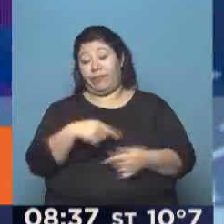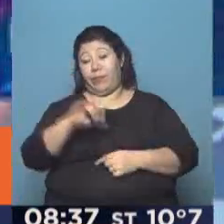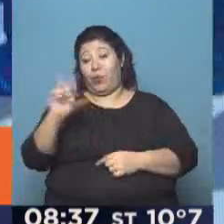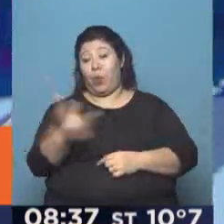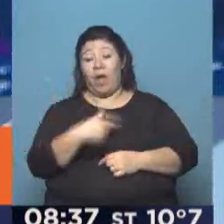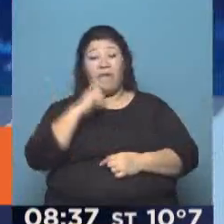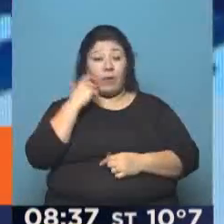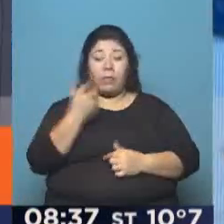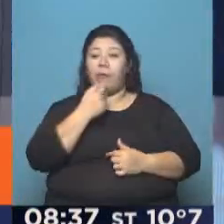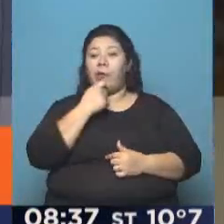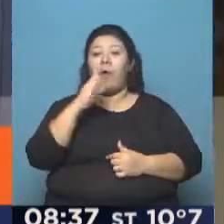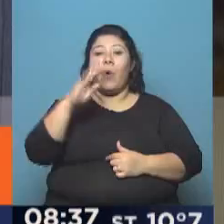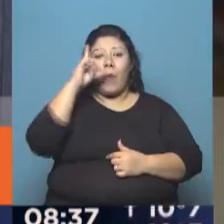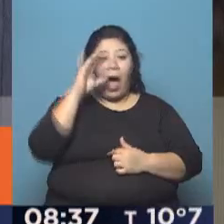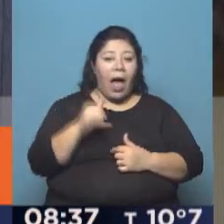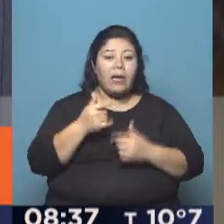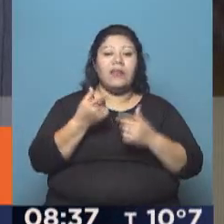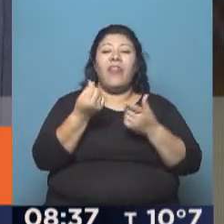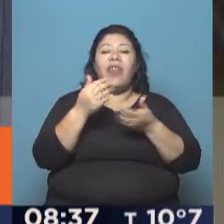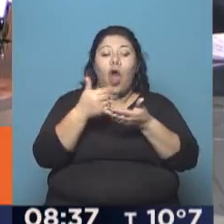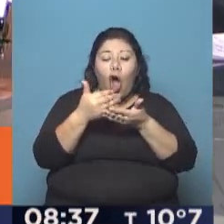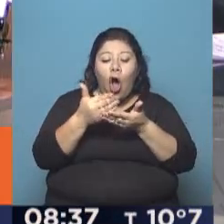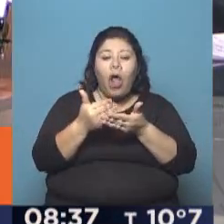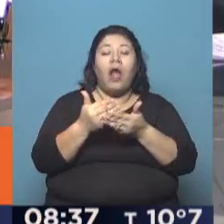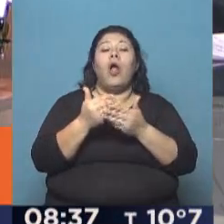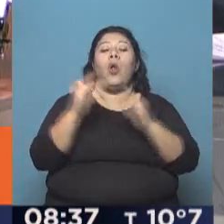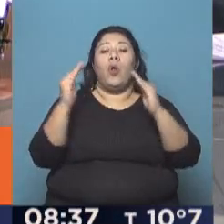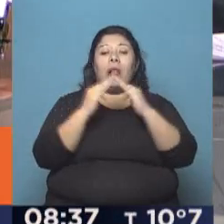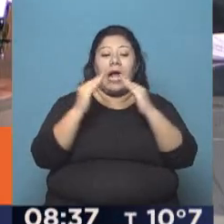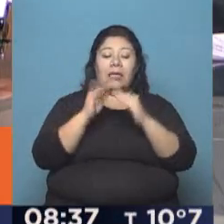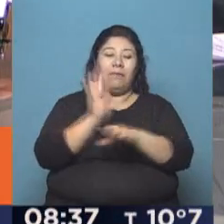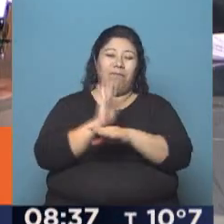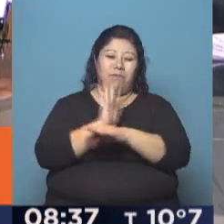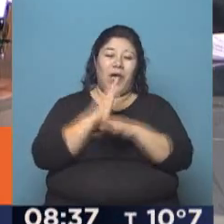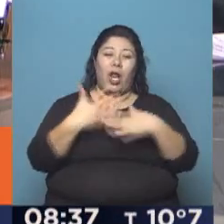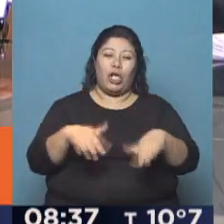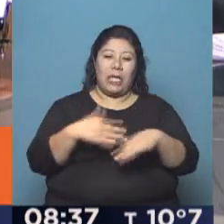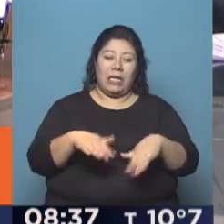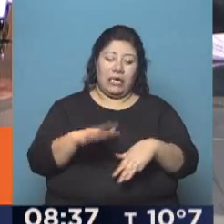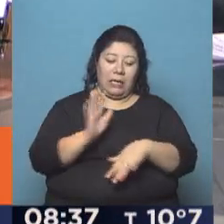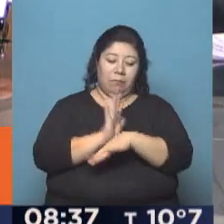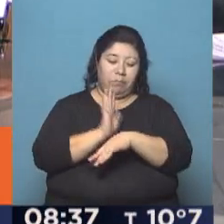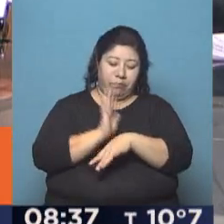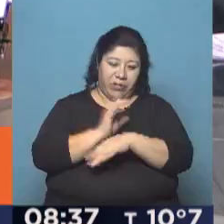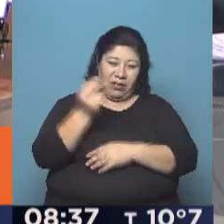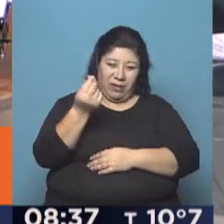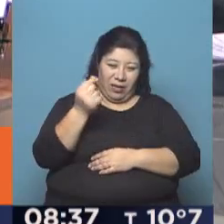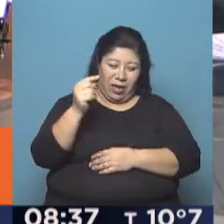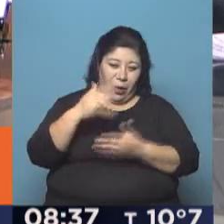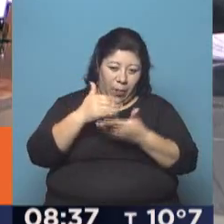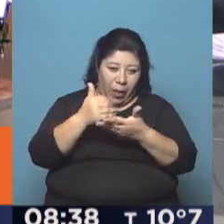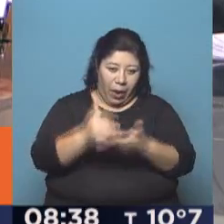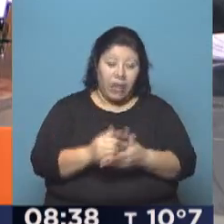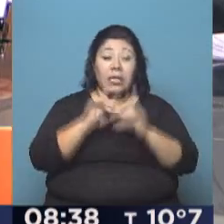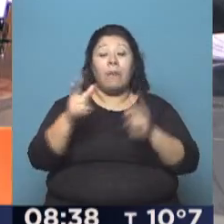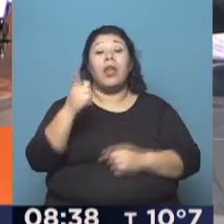los hijos de Baez contando la plata en la rosadita que fue este episodio tan bestial digamos de López con los bolsos en la